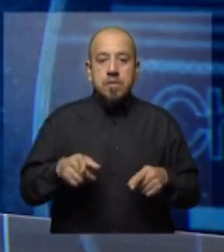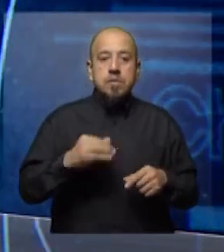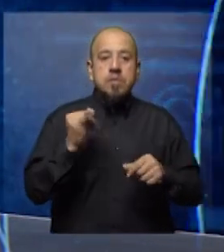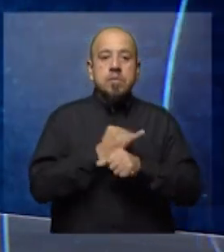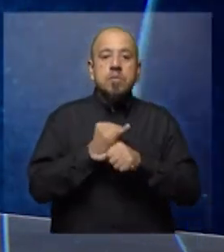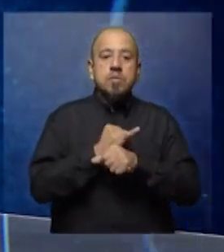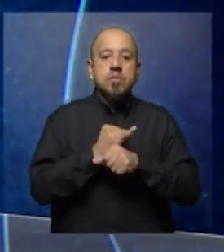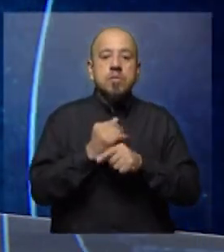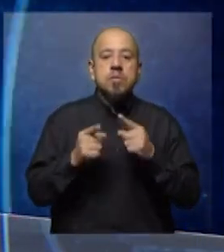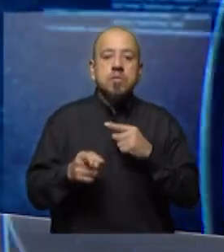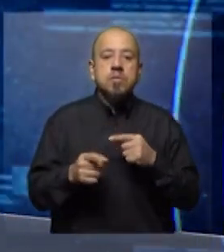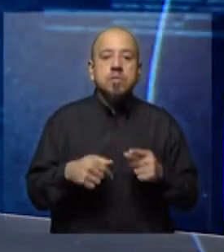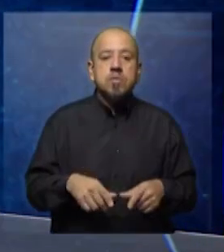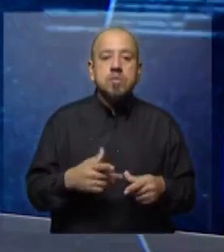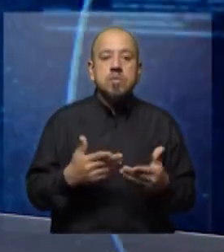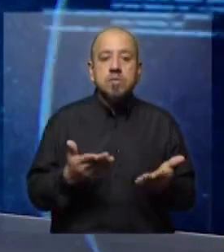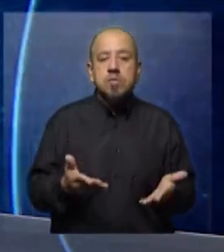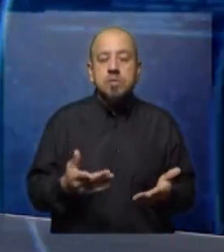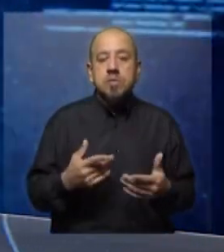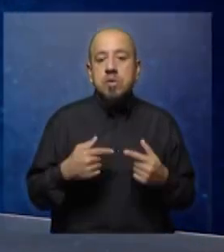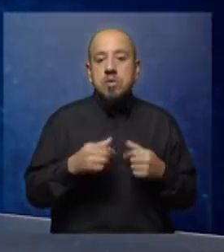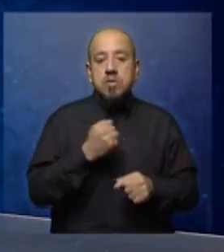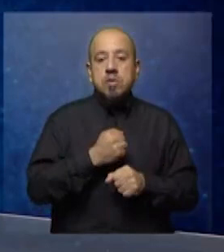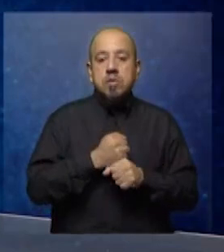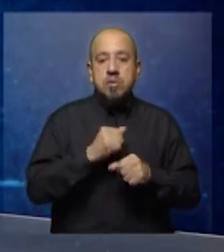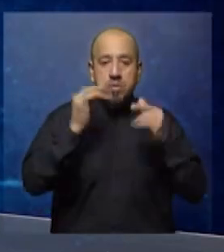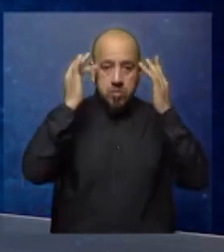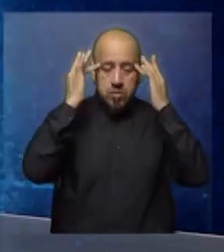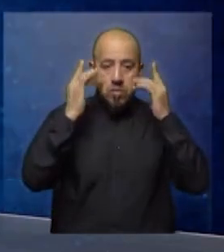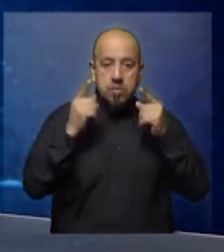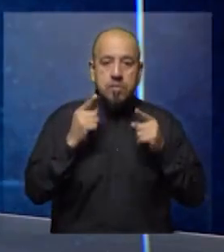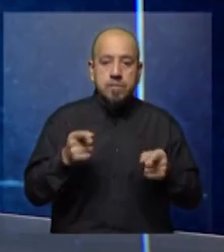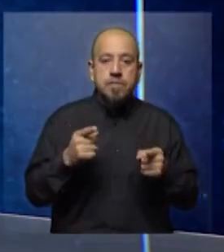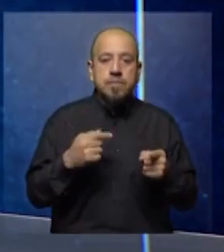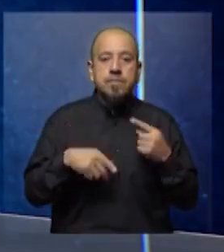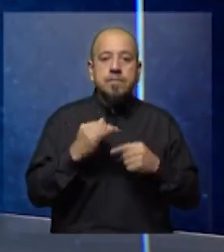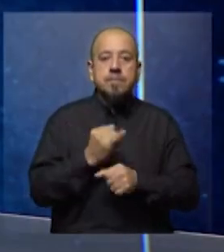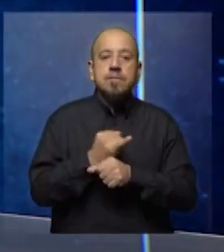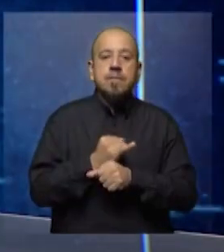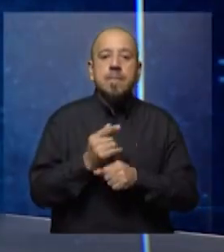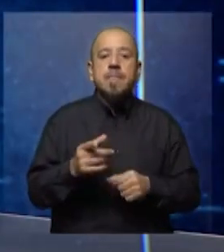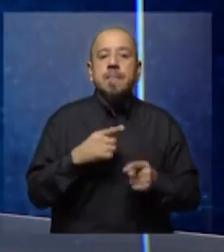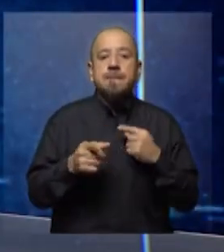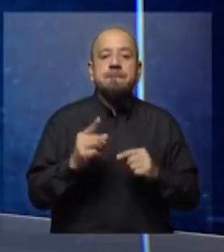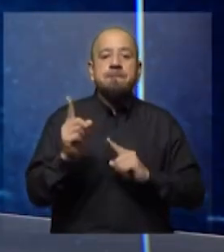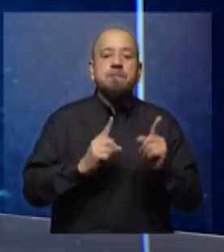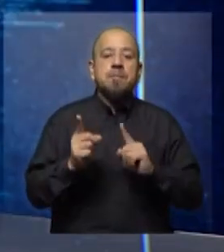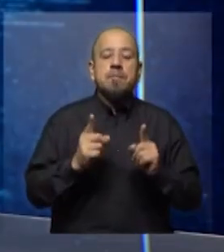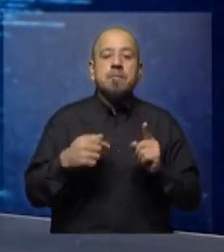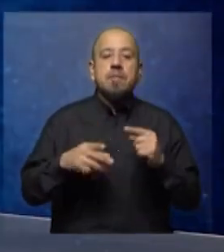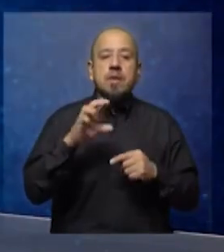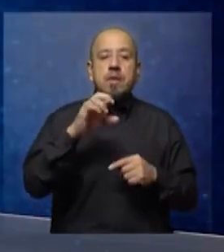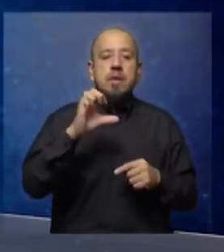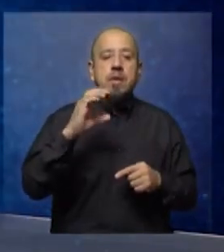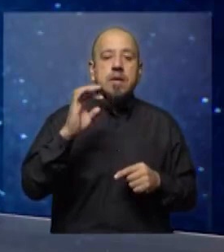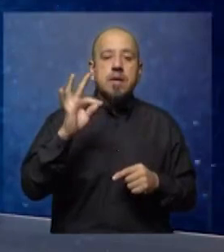instituciones que él está haciendo que lo absorbe ese trabajo educativo y formador de instituciones armado de facultades rector en